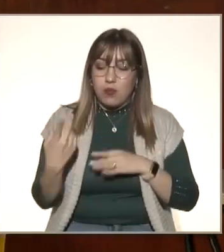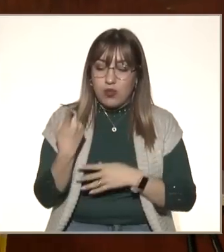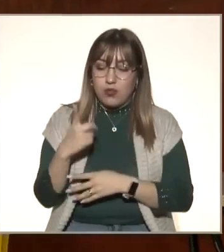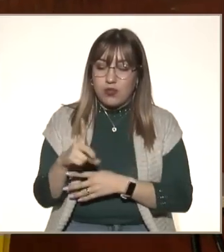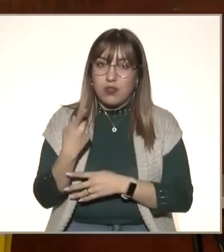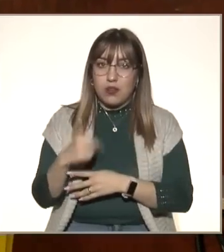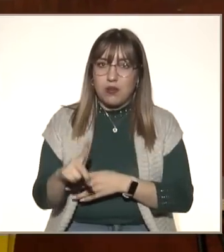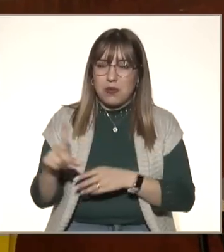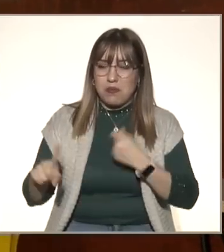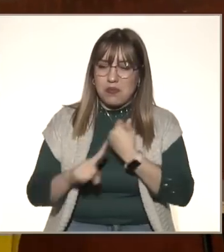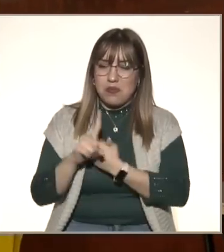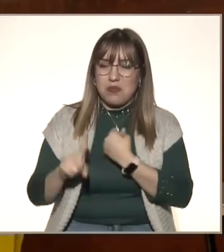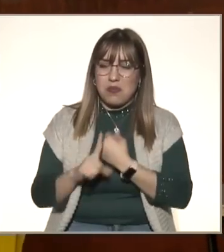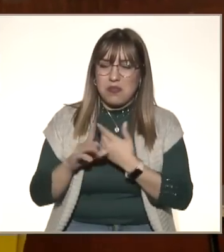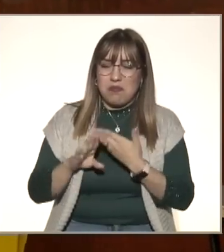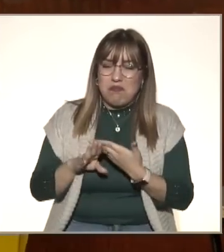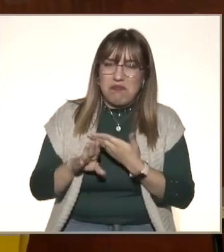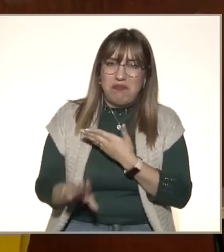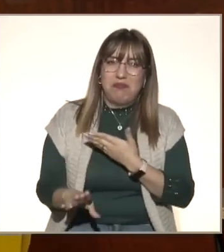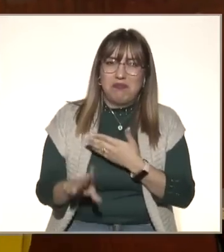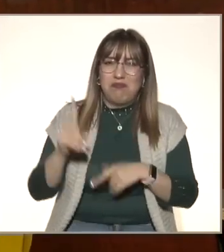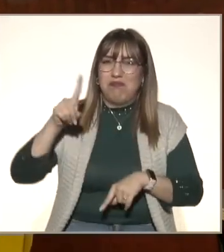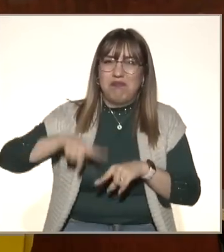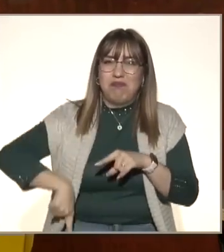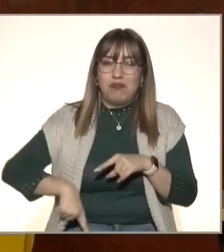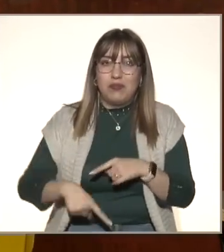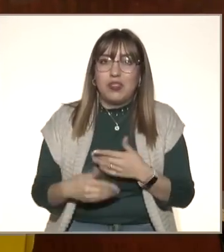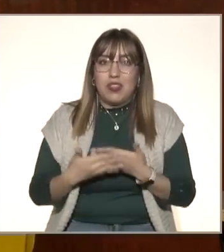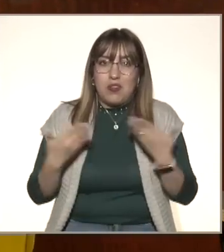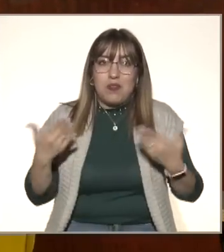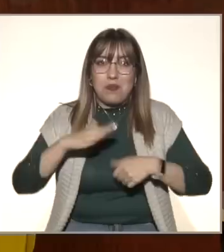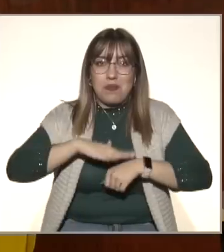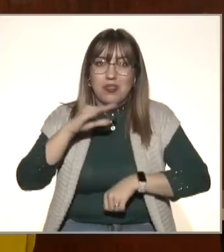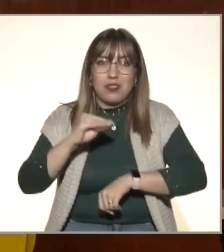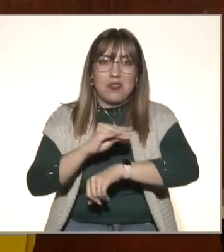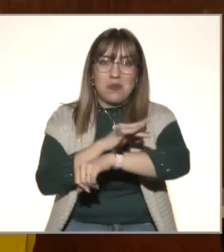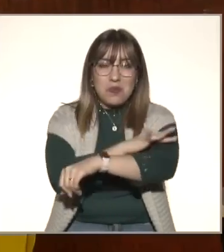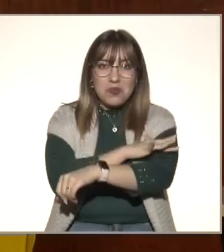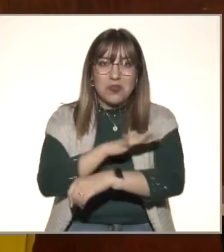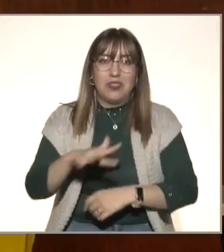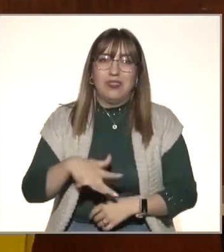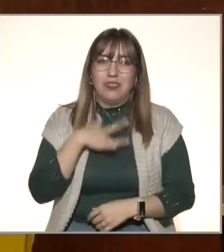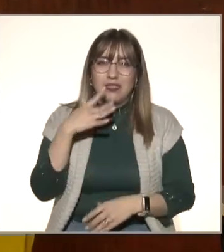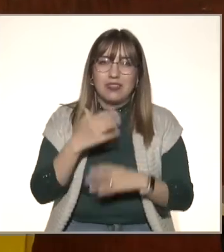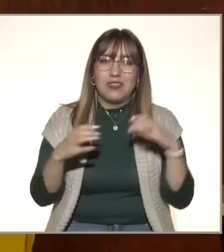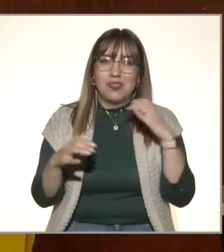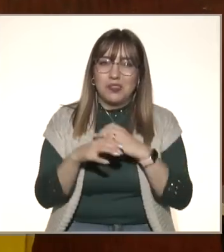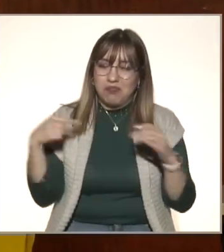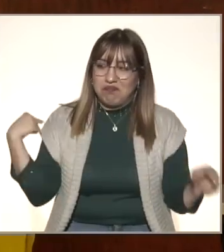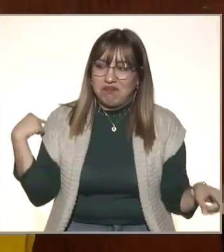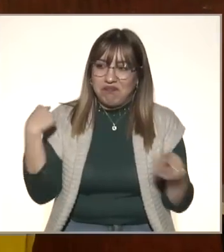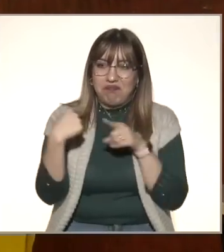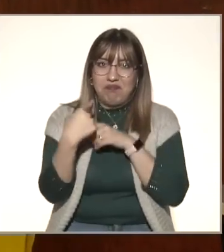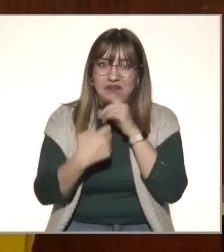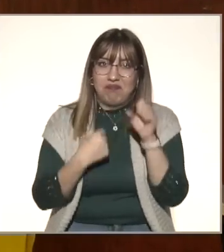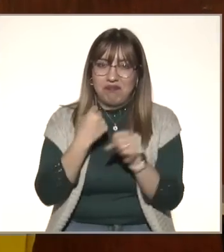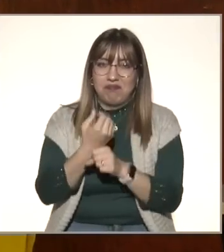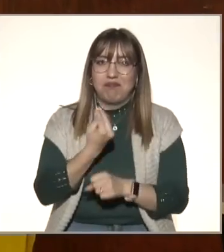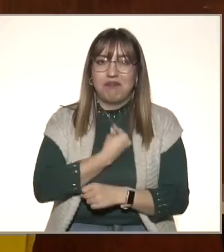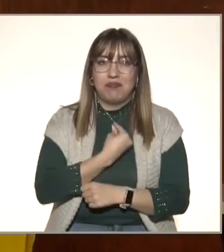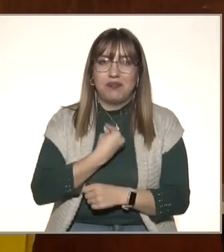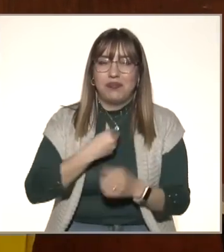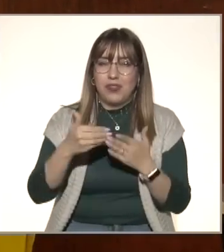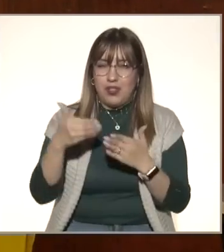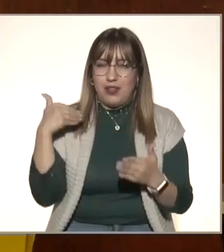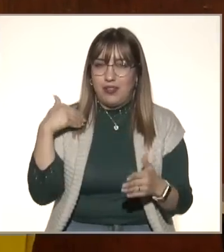esta época de Navidad, de Año Nuevo, donde afloran todas estas emociones y cosas que nos hemos guardado a lo largo del año. Antes de ir a la pausa, veíamos